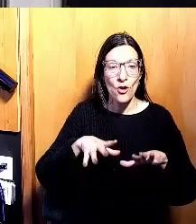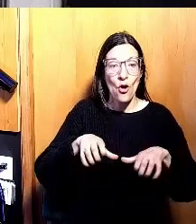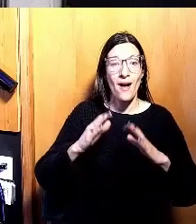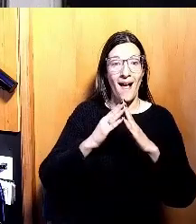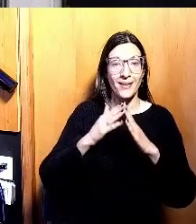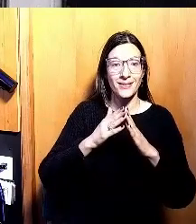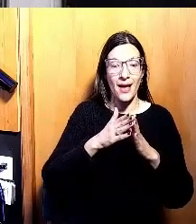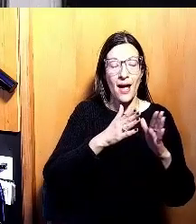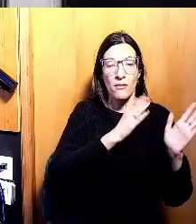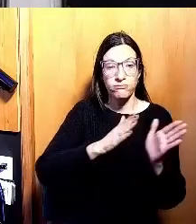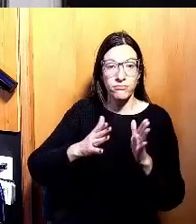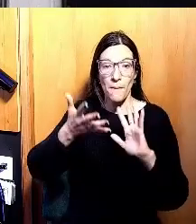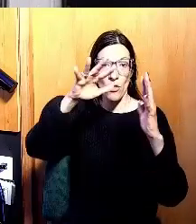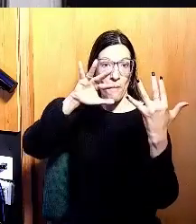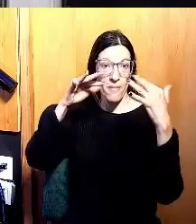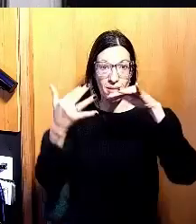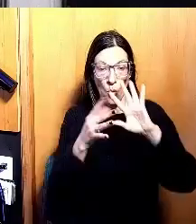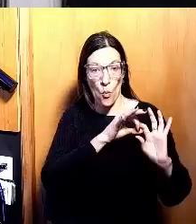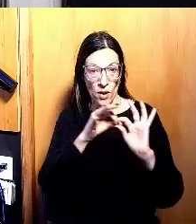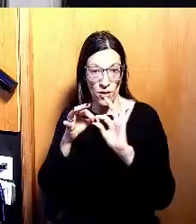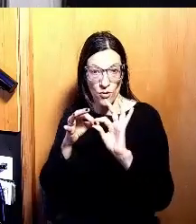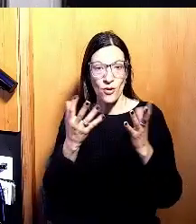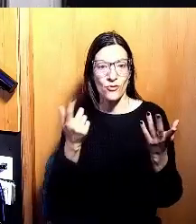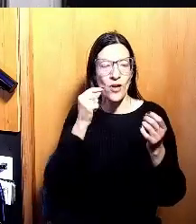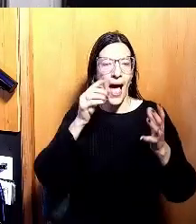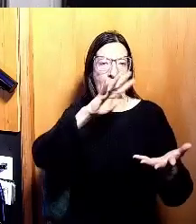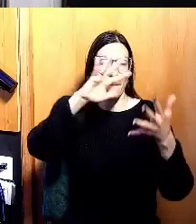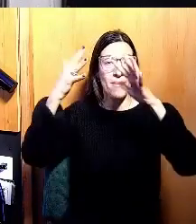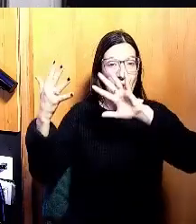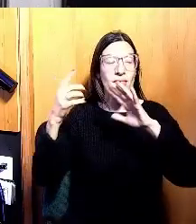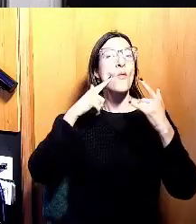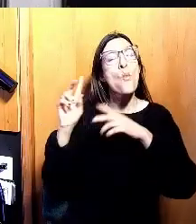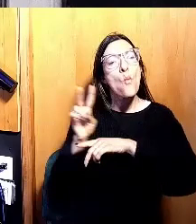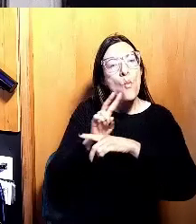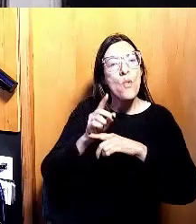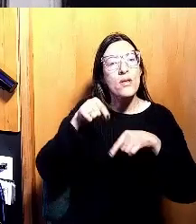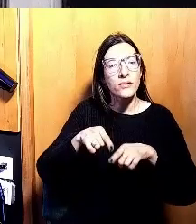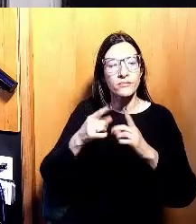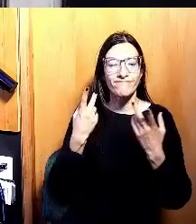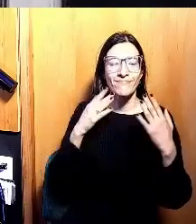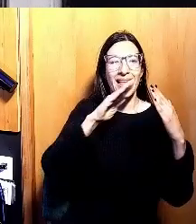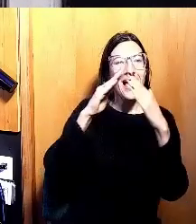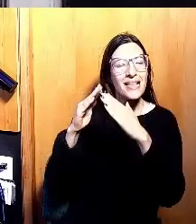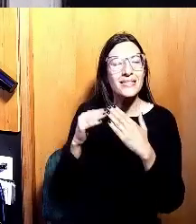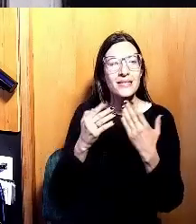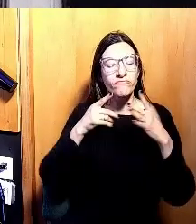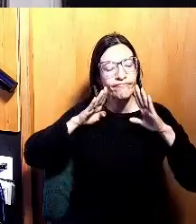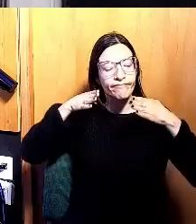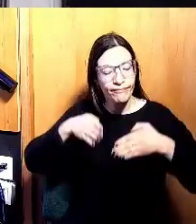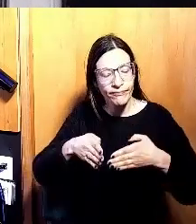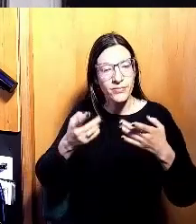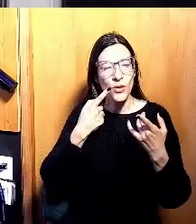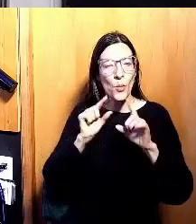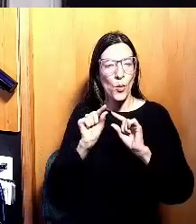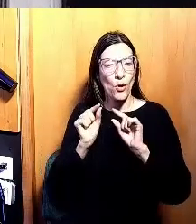Ordenamiento Territorial y Medio Ambiente, con lo cual toda la parte ambiental muchas veces frente a la vivienda en nuestro país